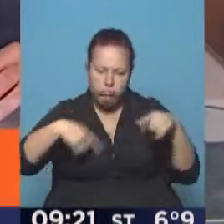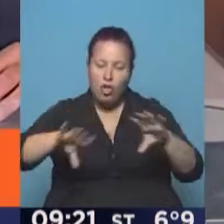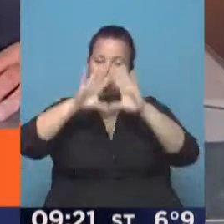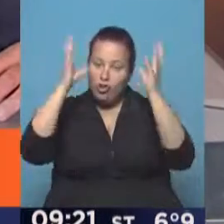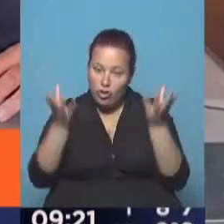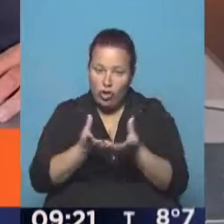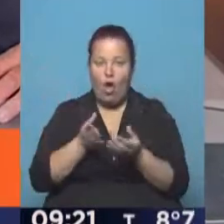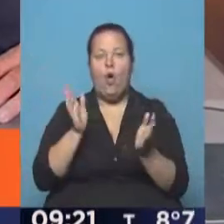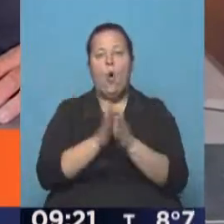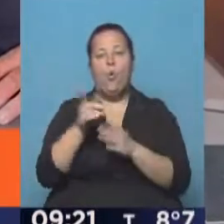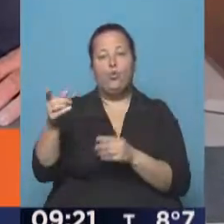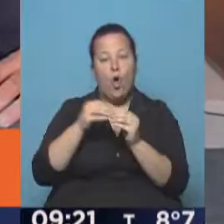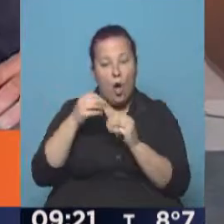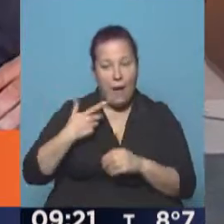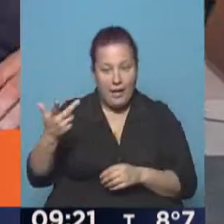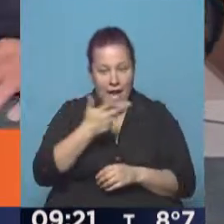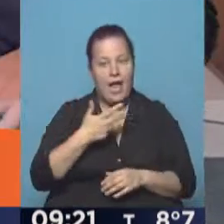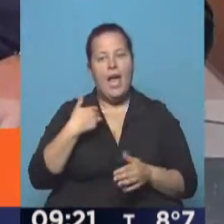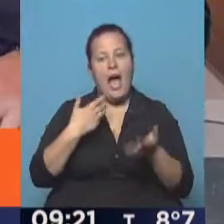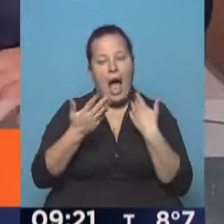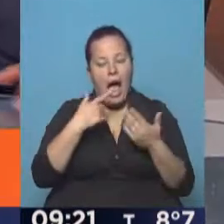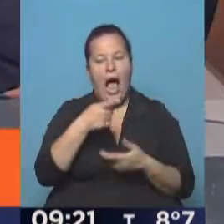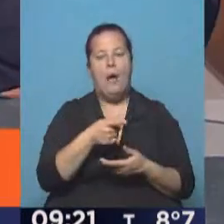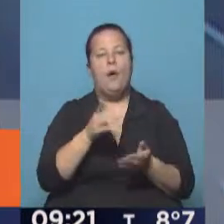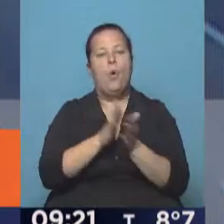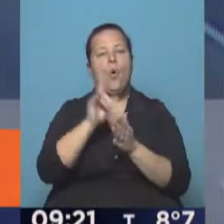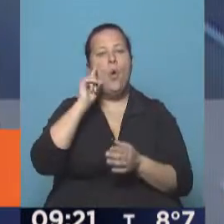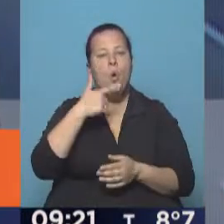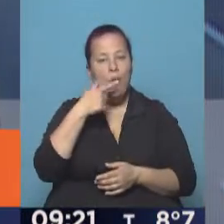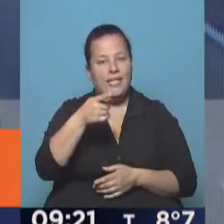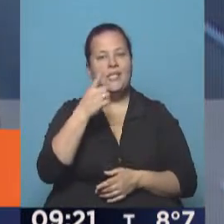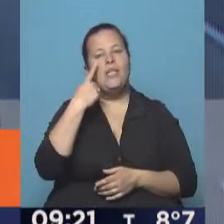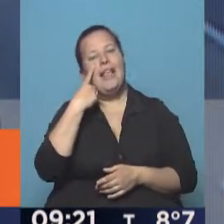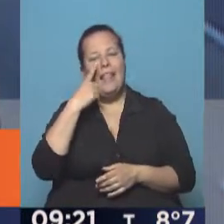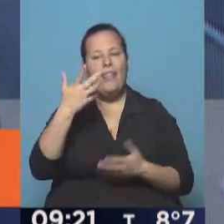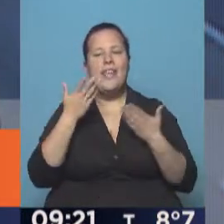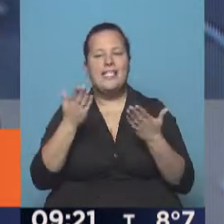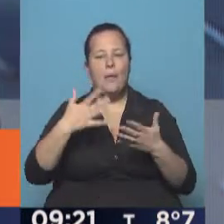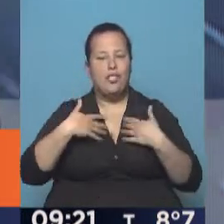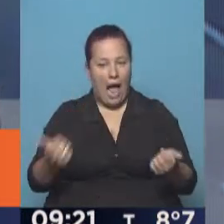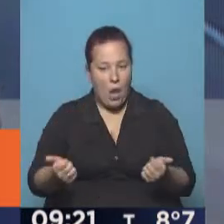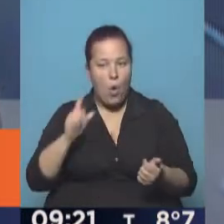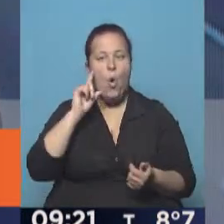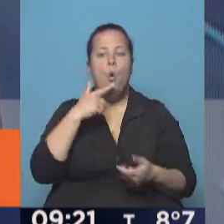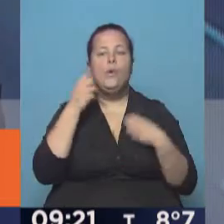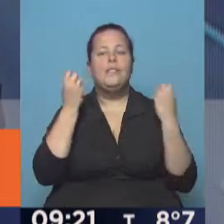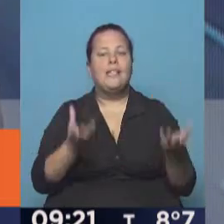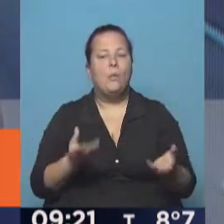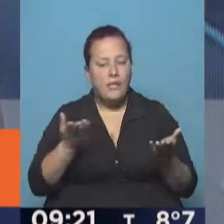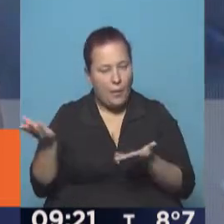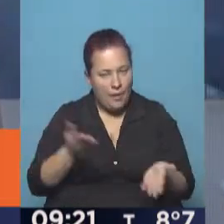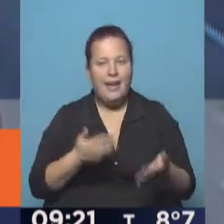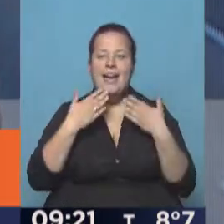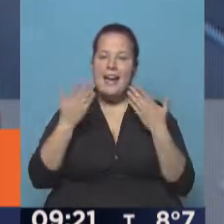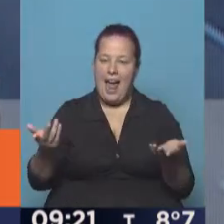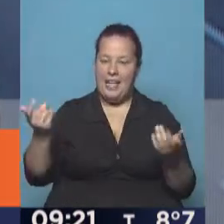temas, junto con Fernando Fraquelli, vamos a hablar con Luis Servino, superintendente de Servicios de Salud. Luis, ¿cómo va? Bienvenido. Muchas gracias por